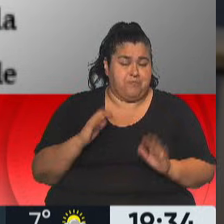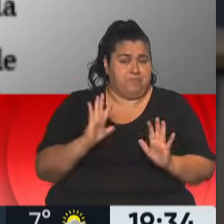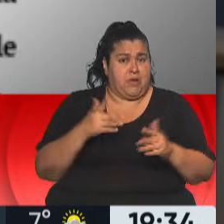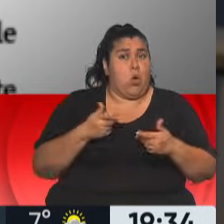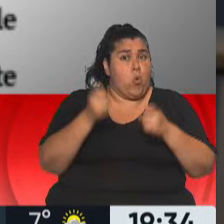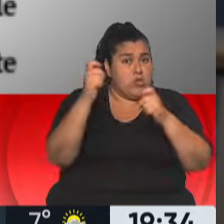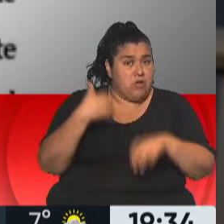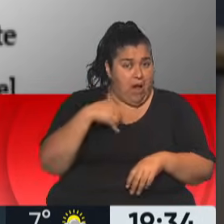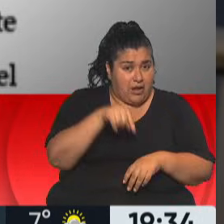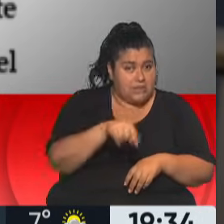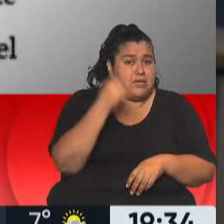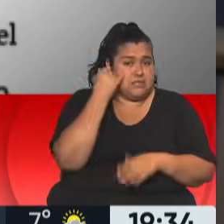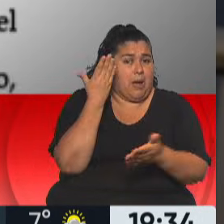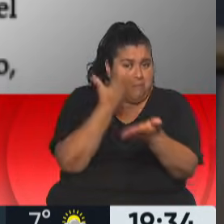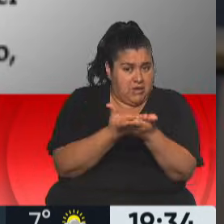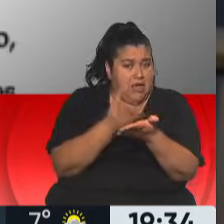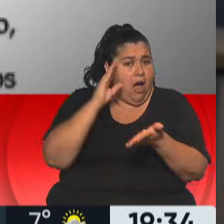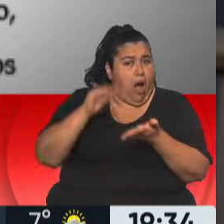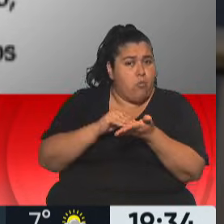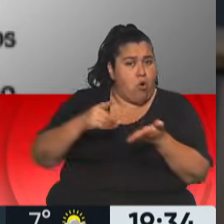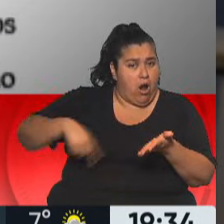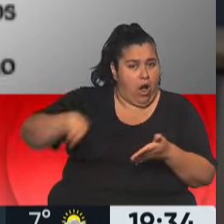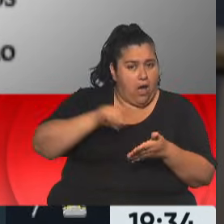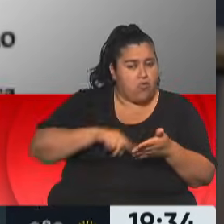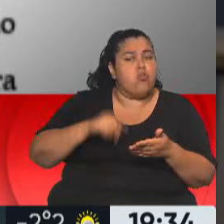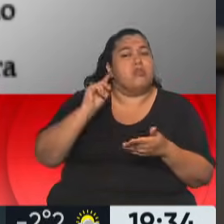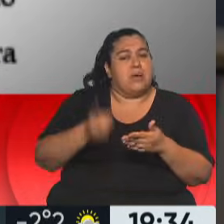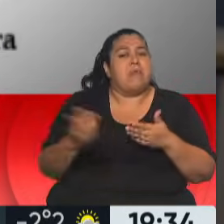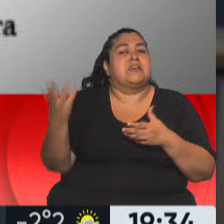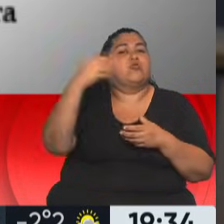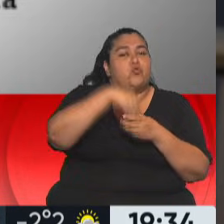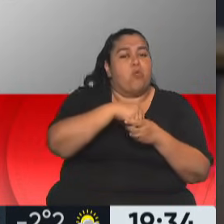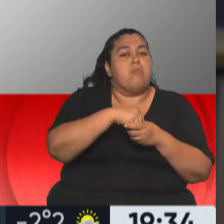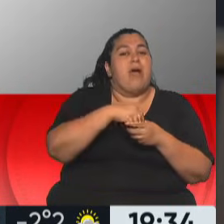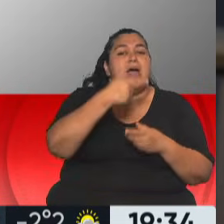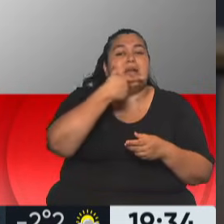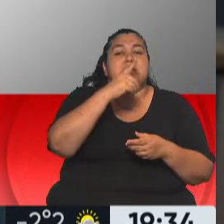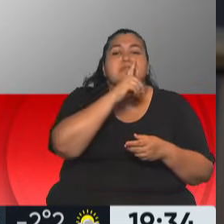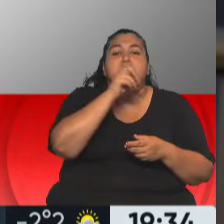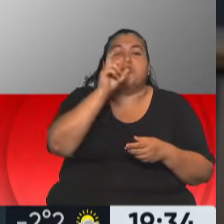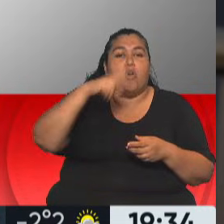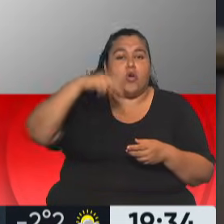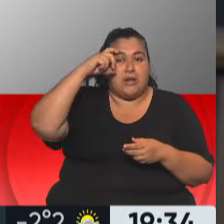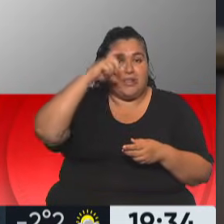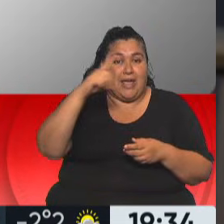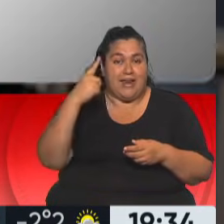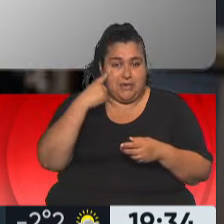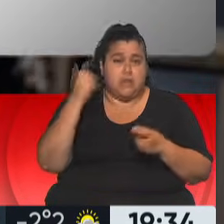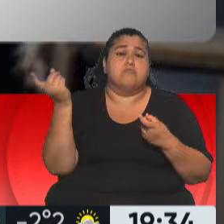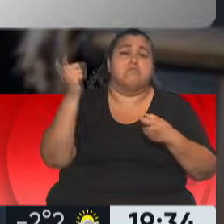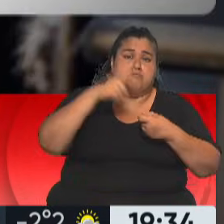realizado justamente por los abogados se suma el fiscal Carlos Stornelli, que es el que adhiere y